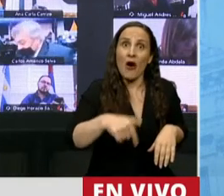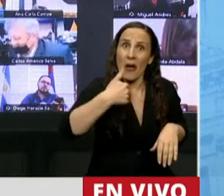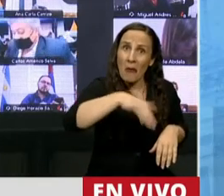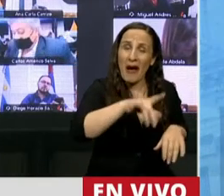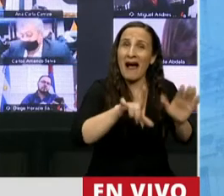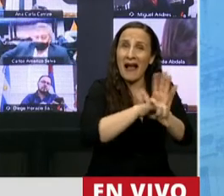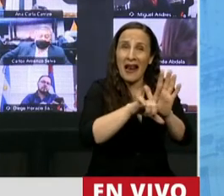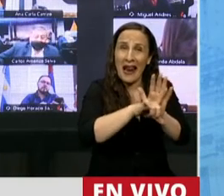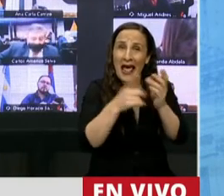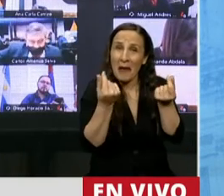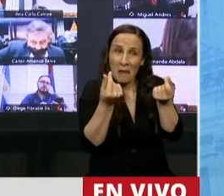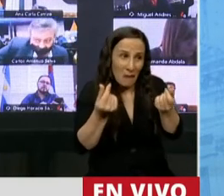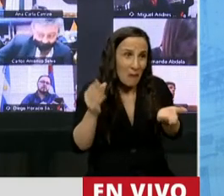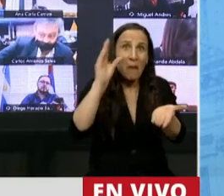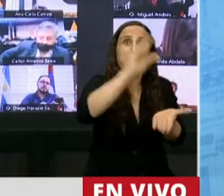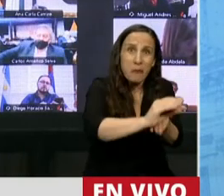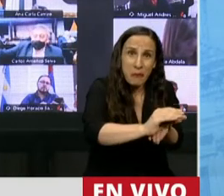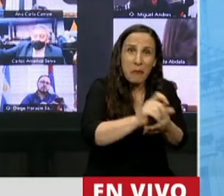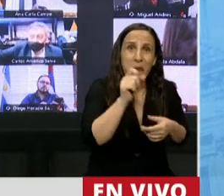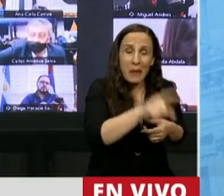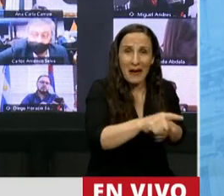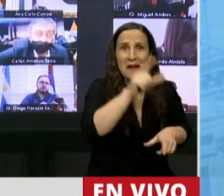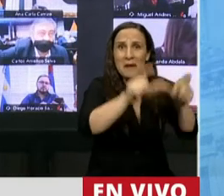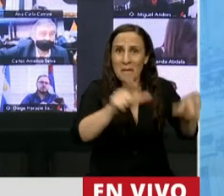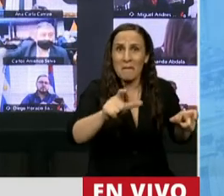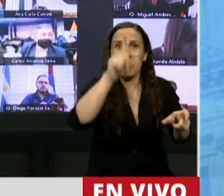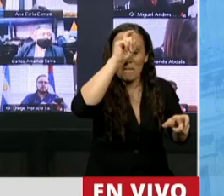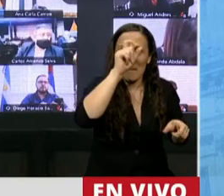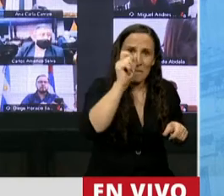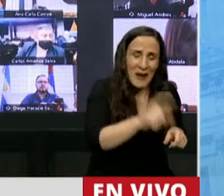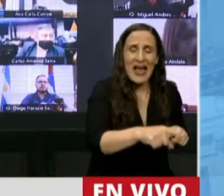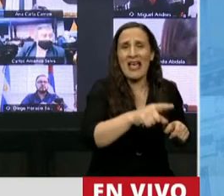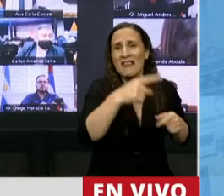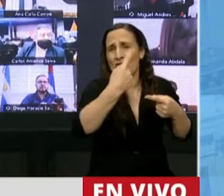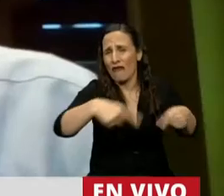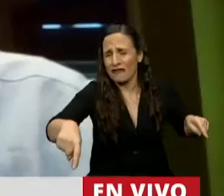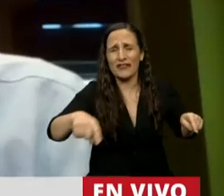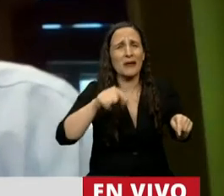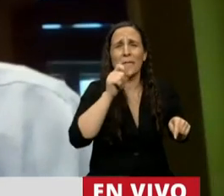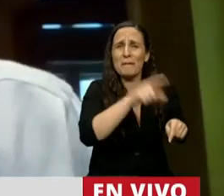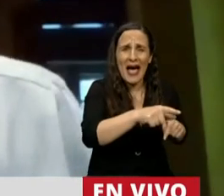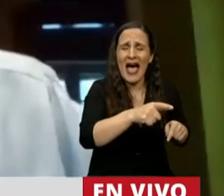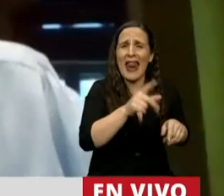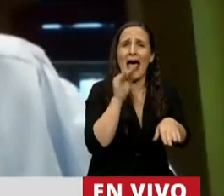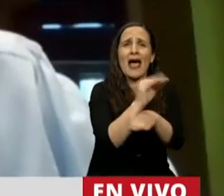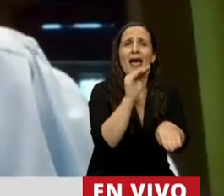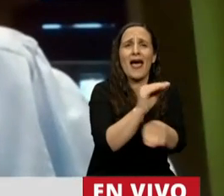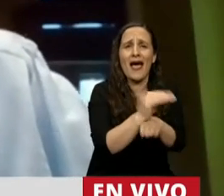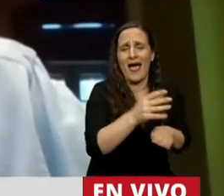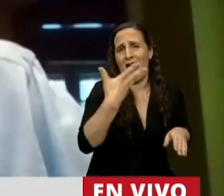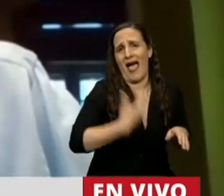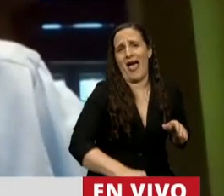dedicar recursos físicos, médicos, paramédicos y dinerarios para el aborto